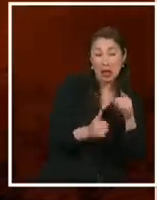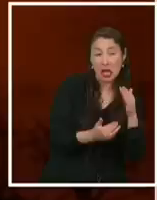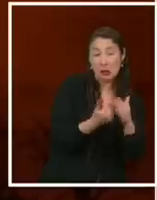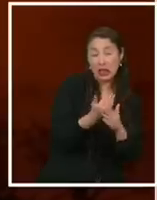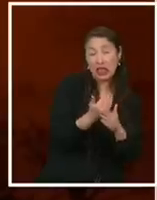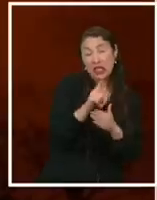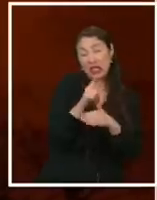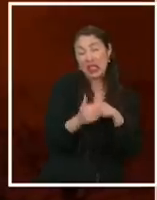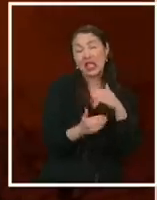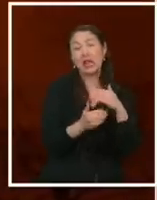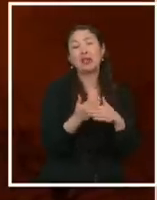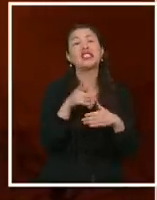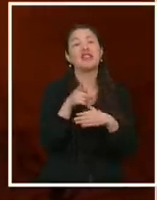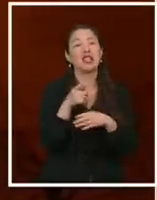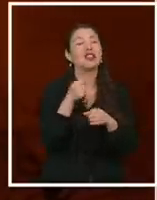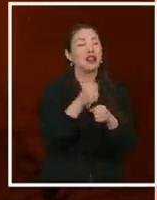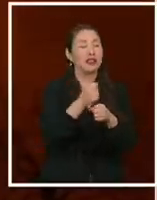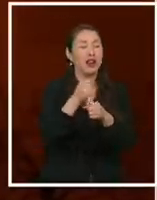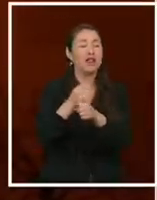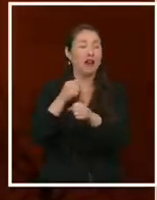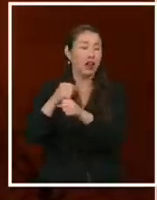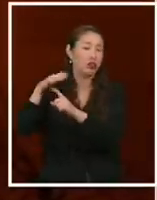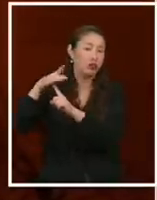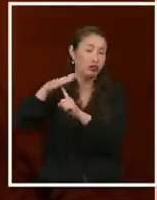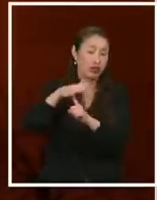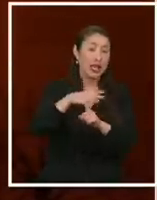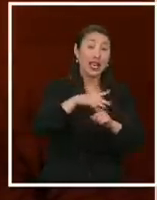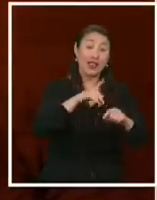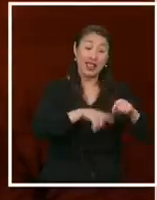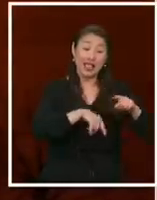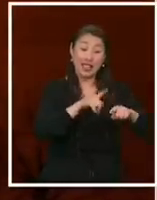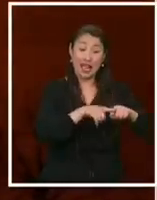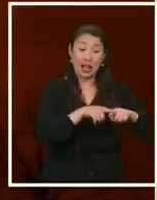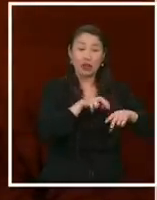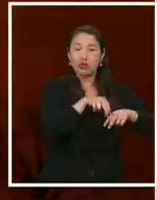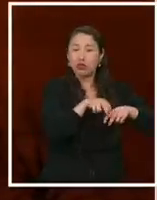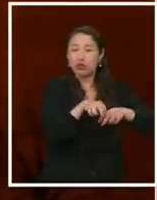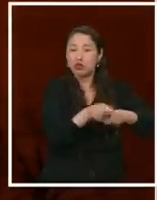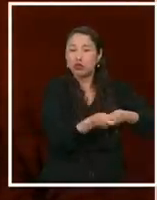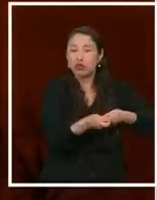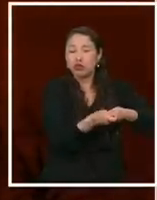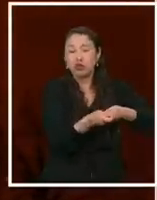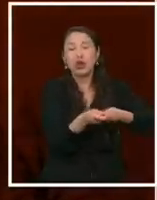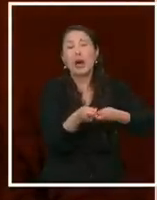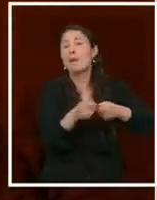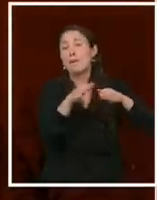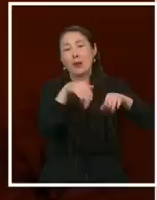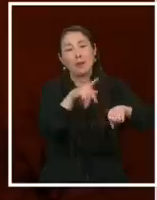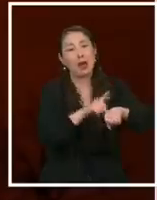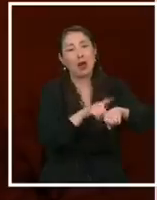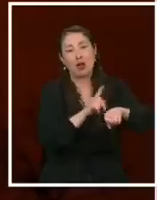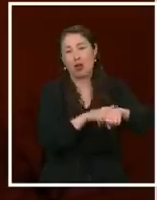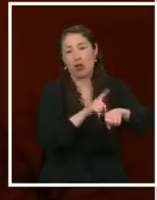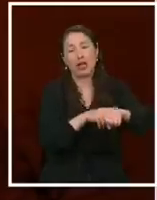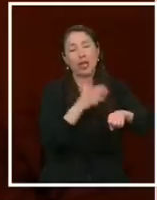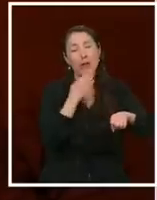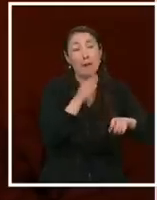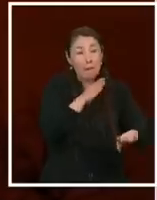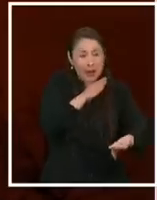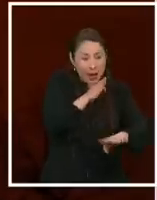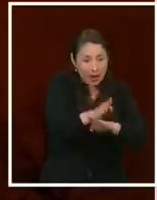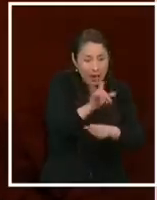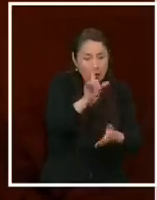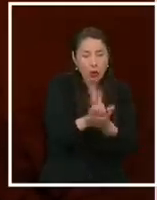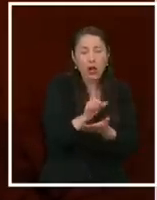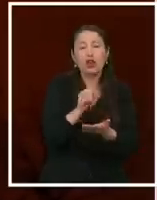Vamos a tener ya las unidades trabajando, y las unidades terrestres a esa misma hora van a estar ya en camino o desplegadas